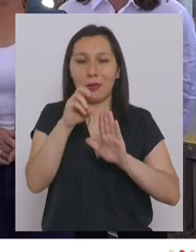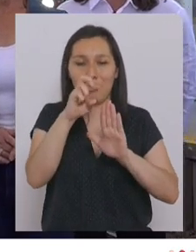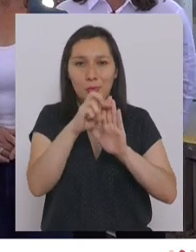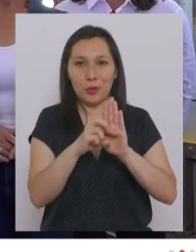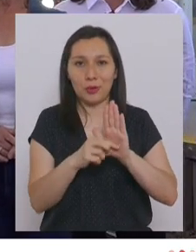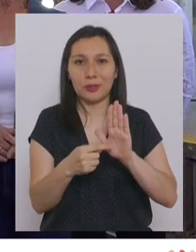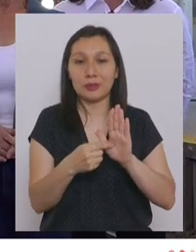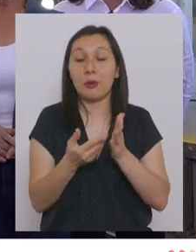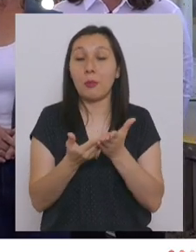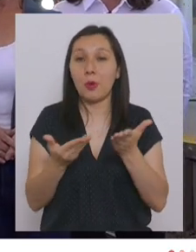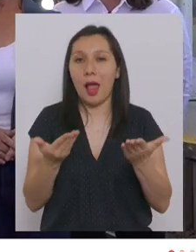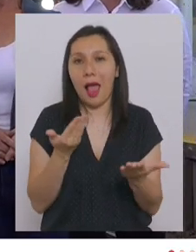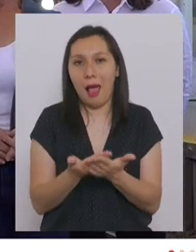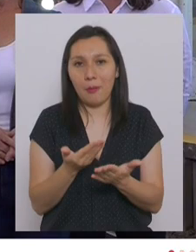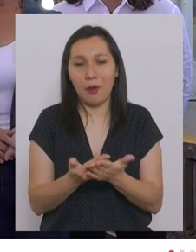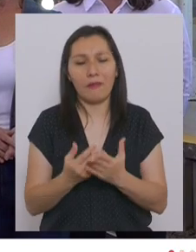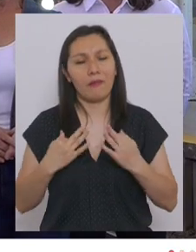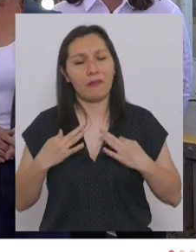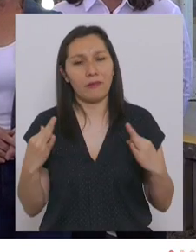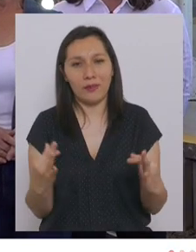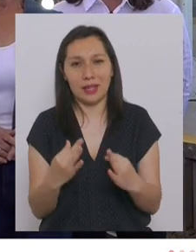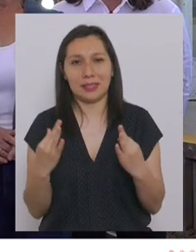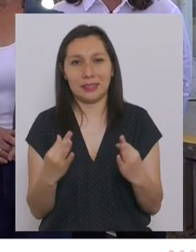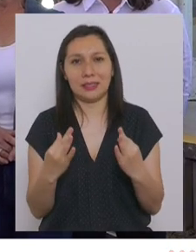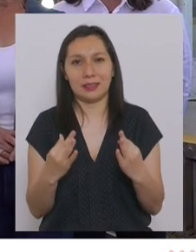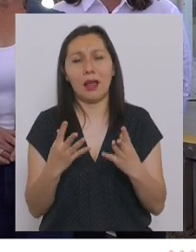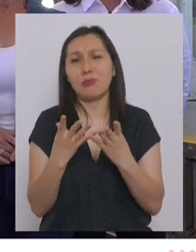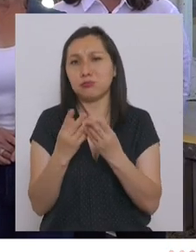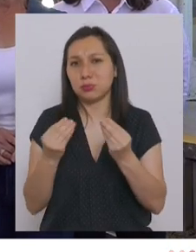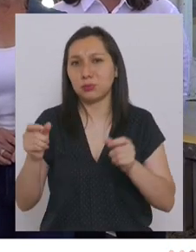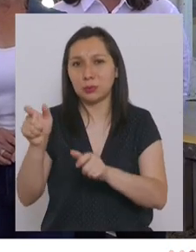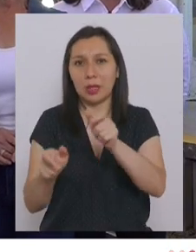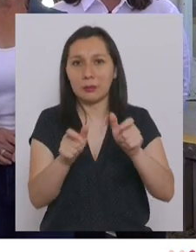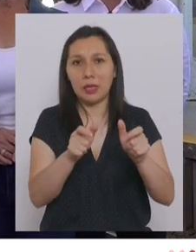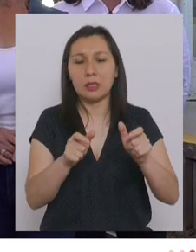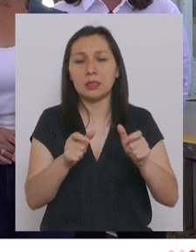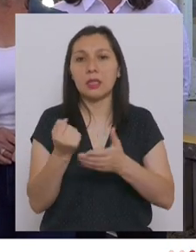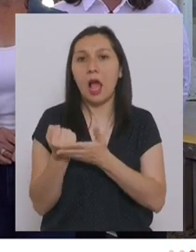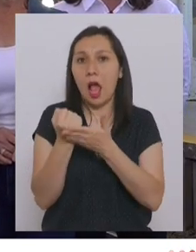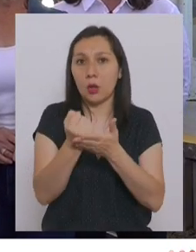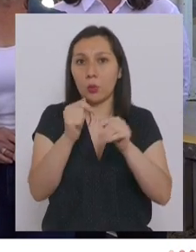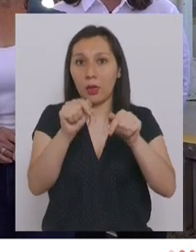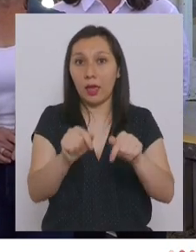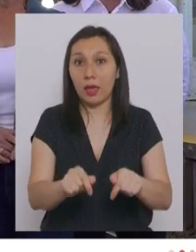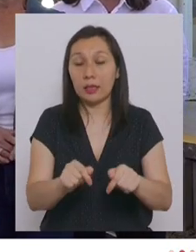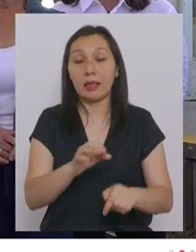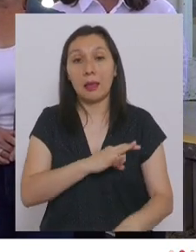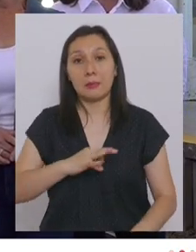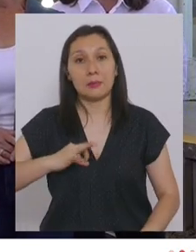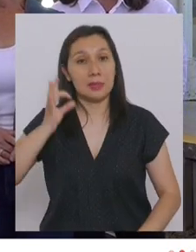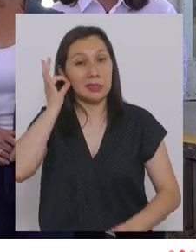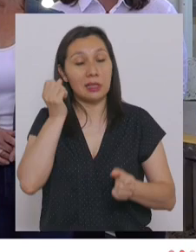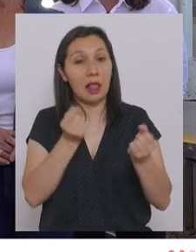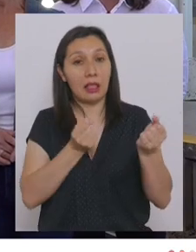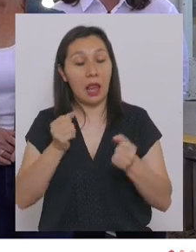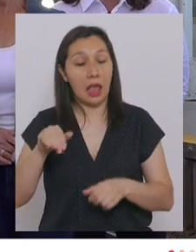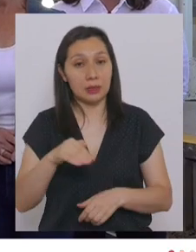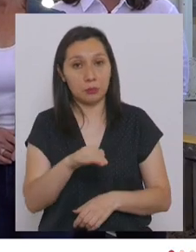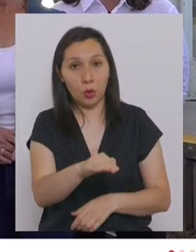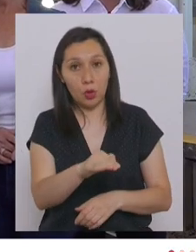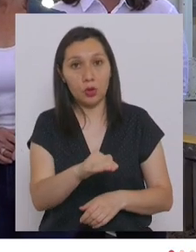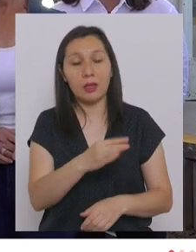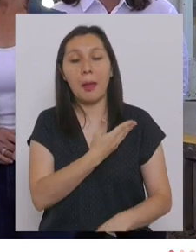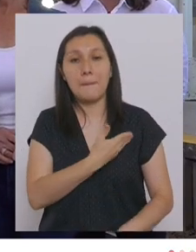proyecto y por eso quiero aprovechar de felicitar a tantas personas que han contribuido a esto, por de pronto la ministra de Transporte,